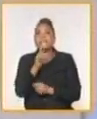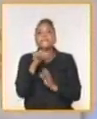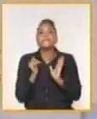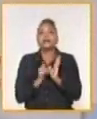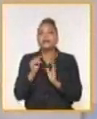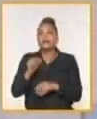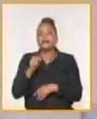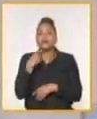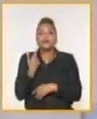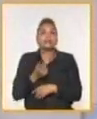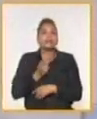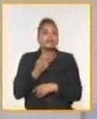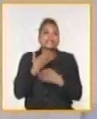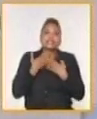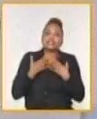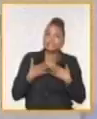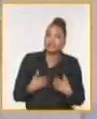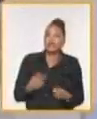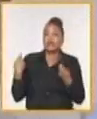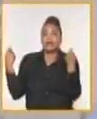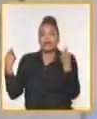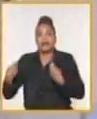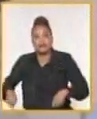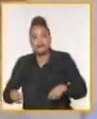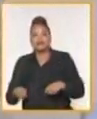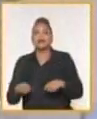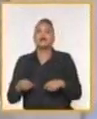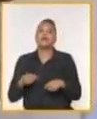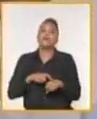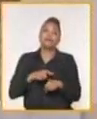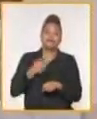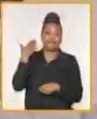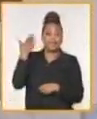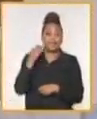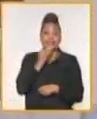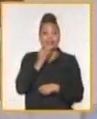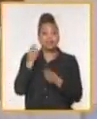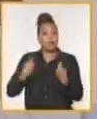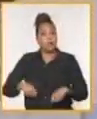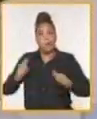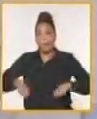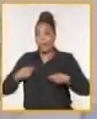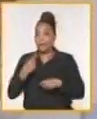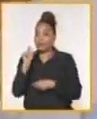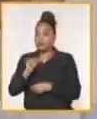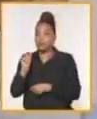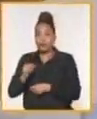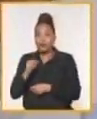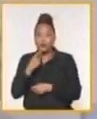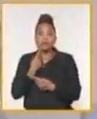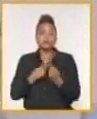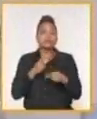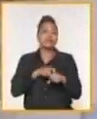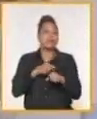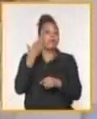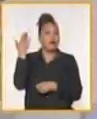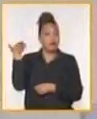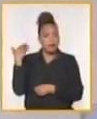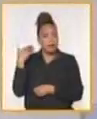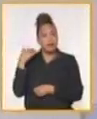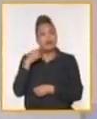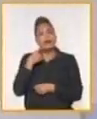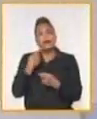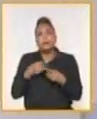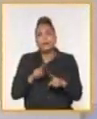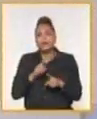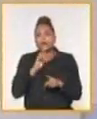están locos por salir de allí. Pero hace rato que de Israel se está yendo gente, hay mucho tiempo. Pero además,